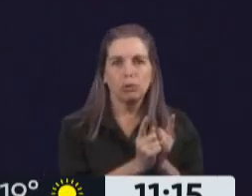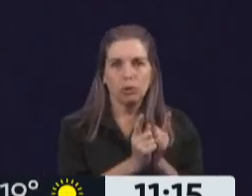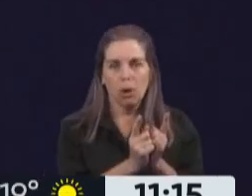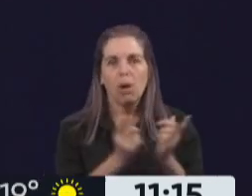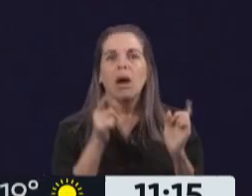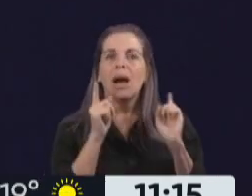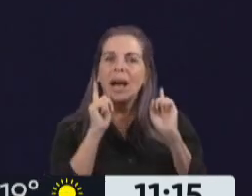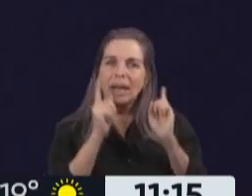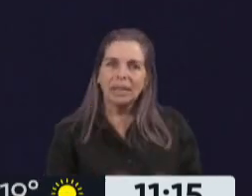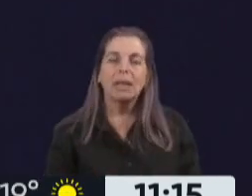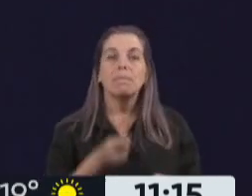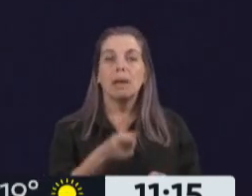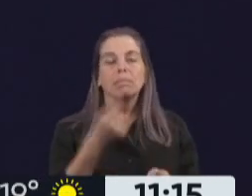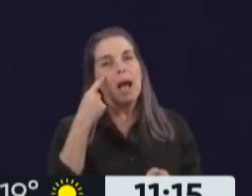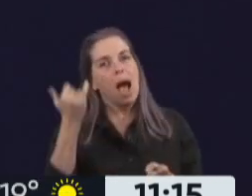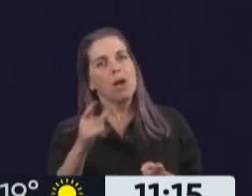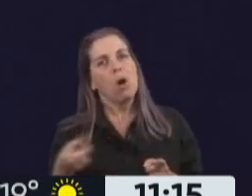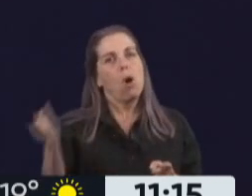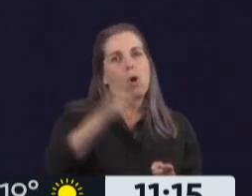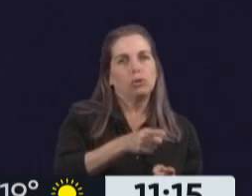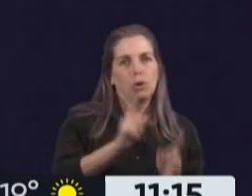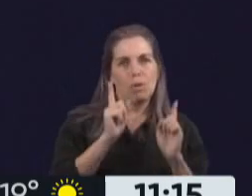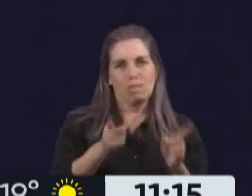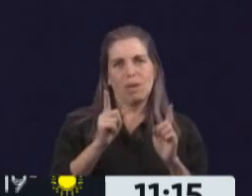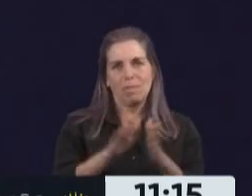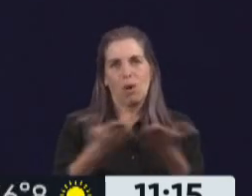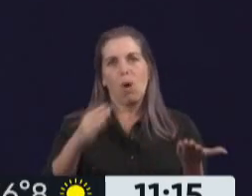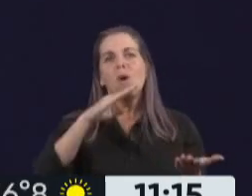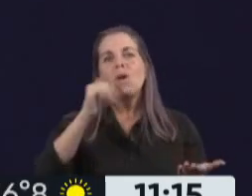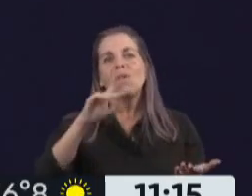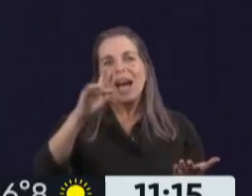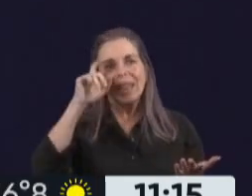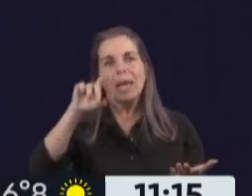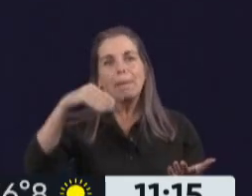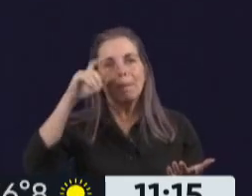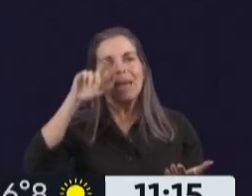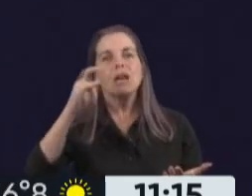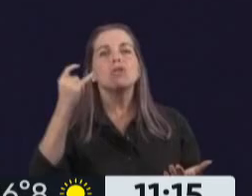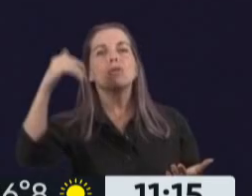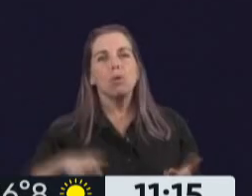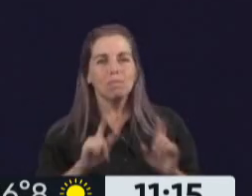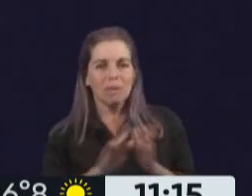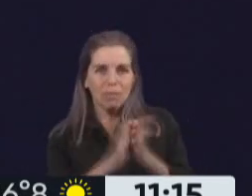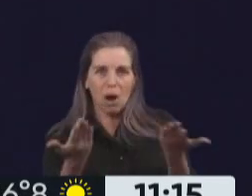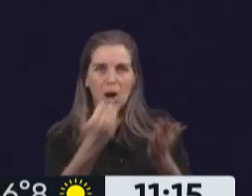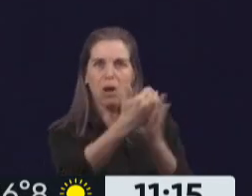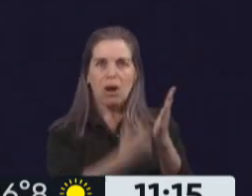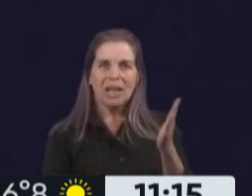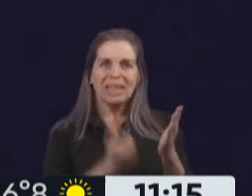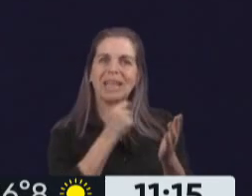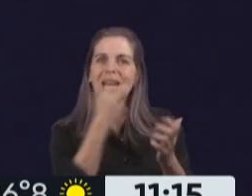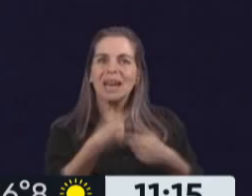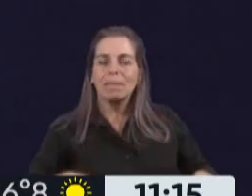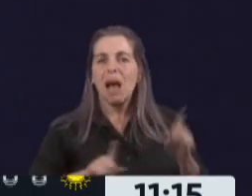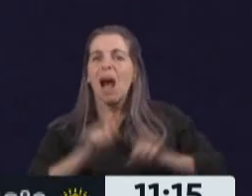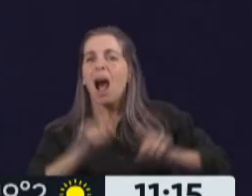que también se llevan adelante con otro principio activo que sigue siendo parte del Vademecum. O sea, hay algunos principios activos que van quedando viejos